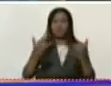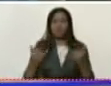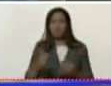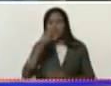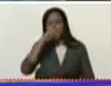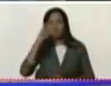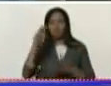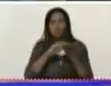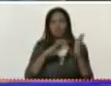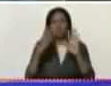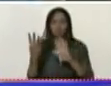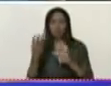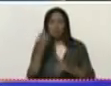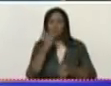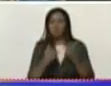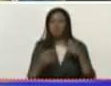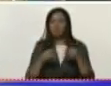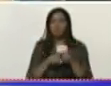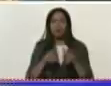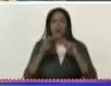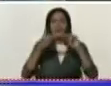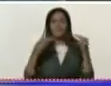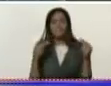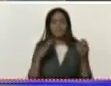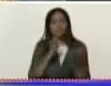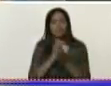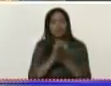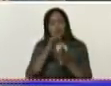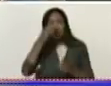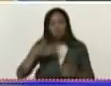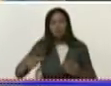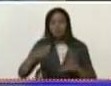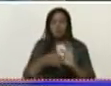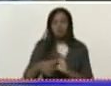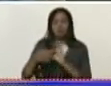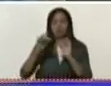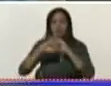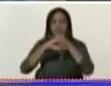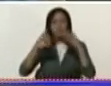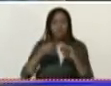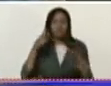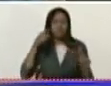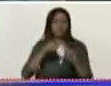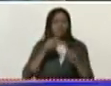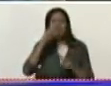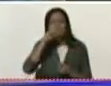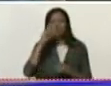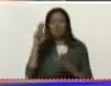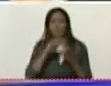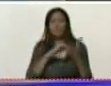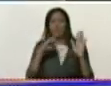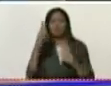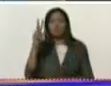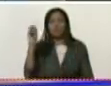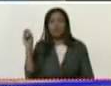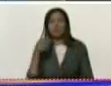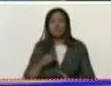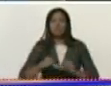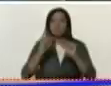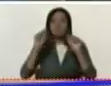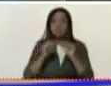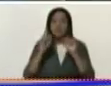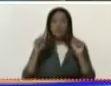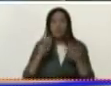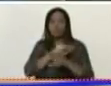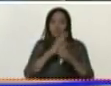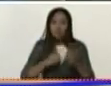año 2019 terminará en paz, con pueblo unido y feliz rumbo al año 2020. Para adelante, pues, con